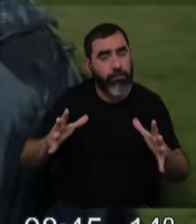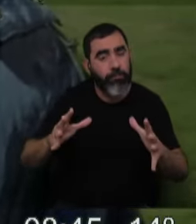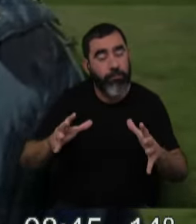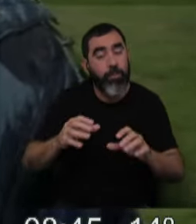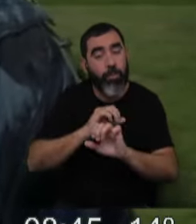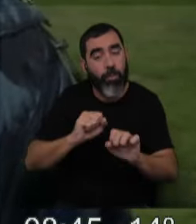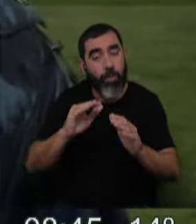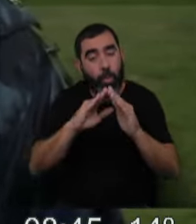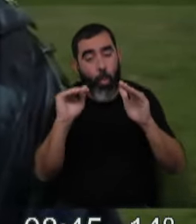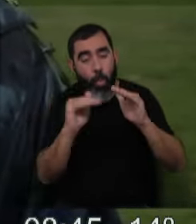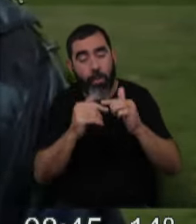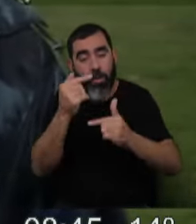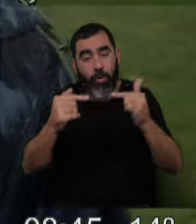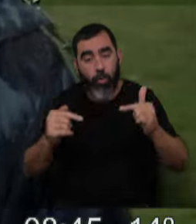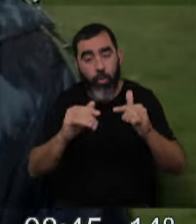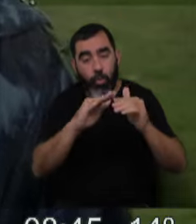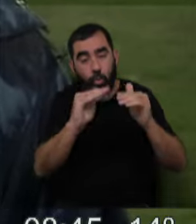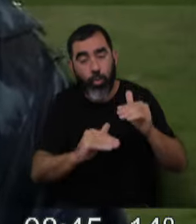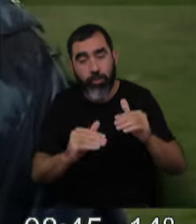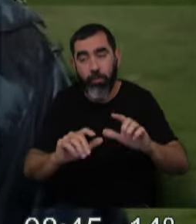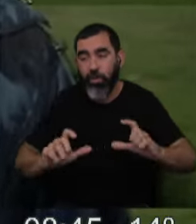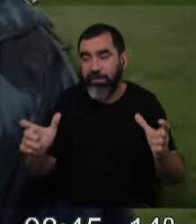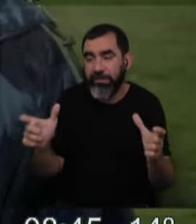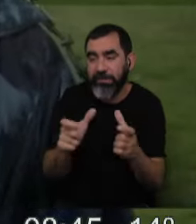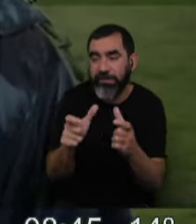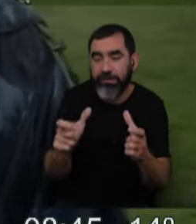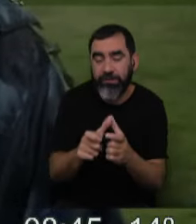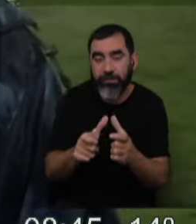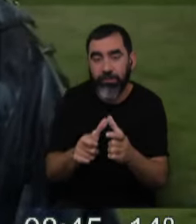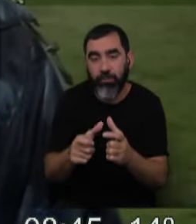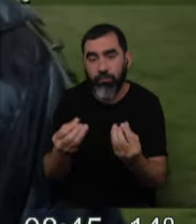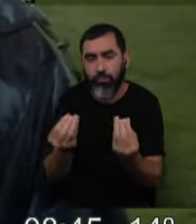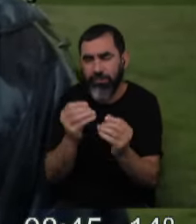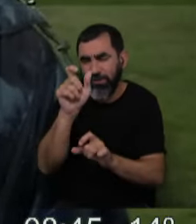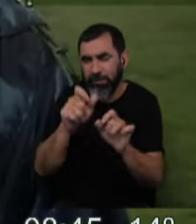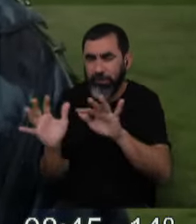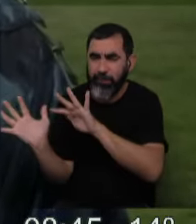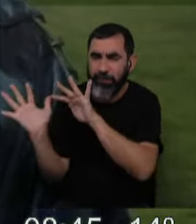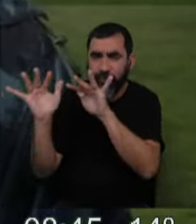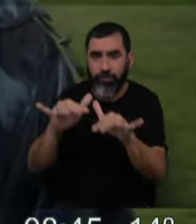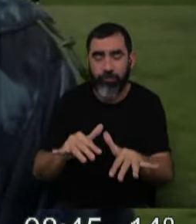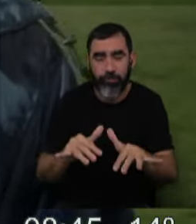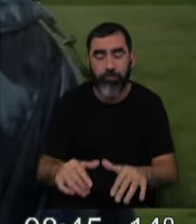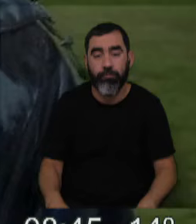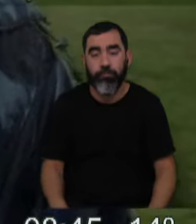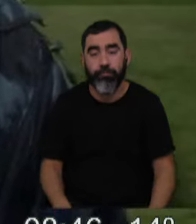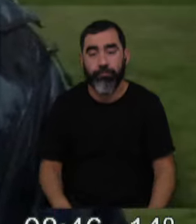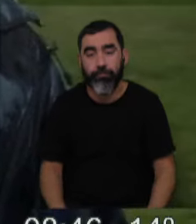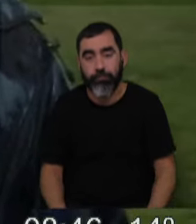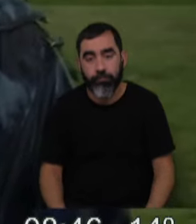para poder guardar los insumos y esas cosas, porque nos quedó chico el merendero, porque nos viene gente de todos lados. Y bueno,